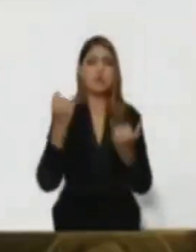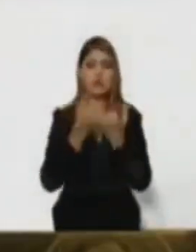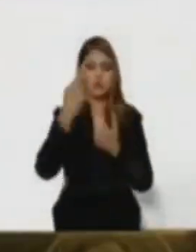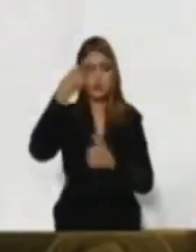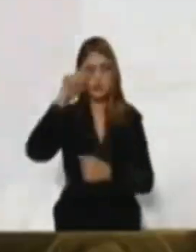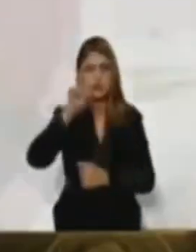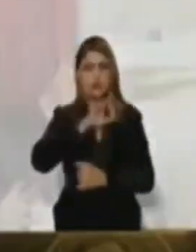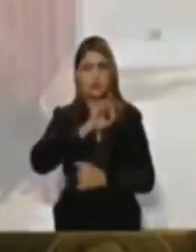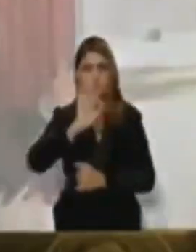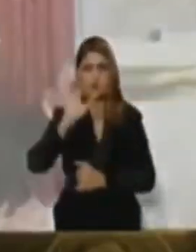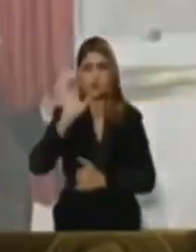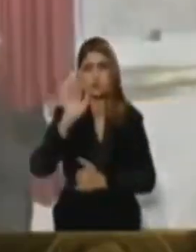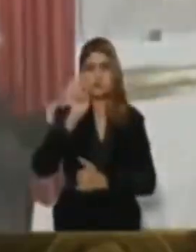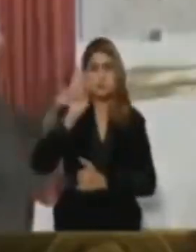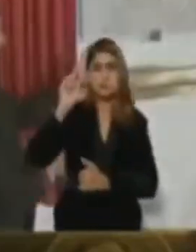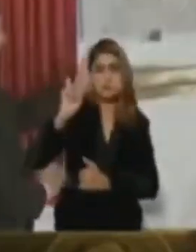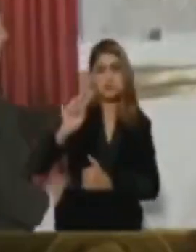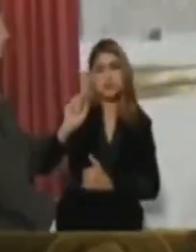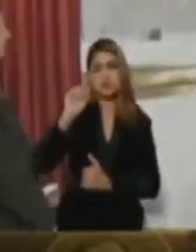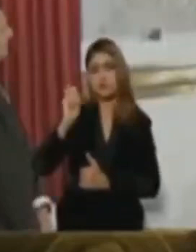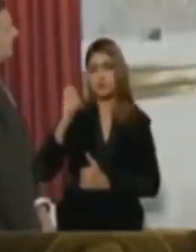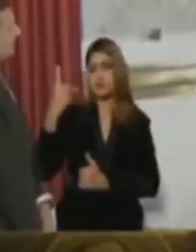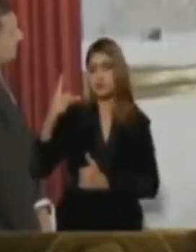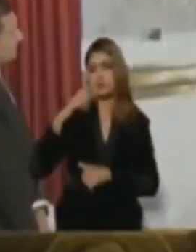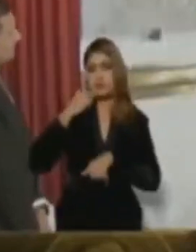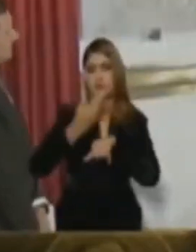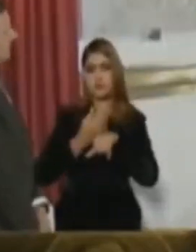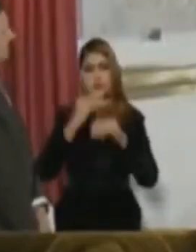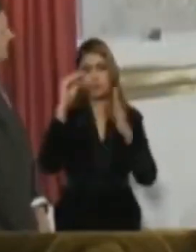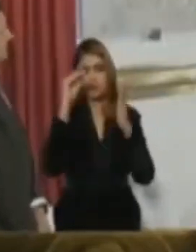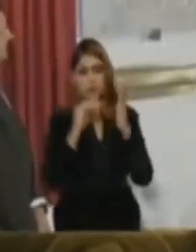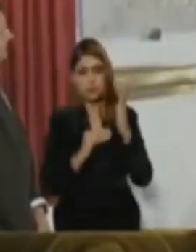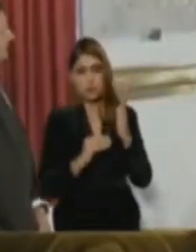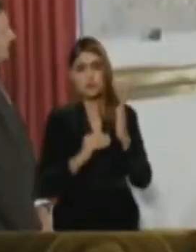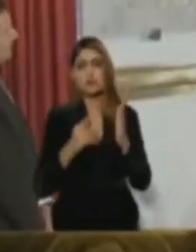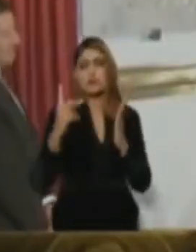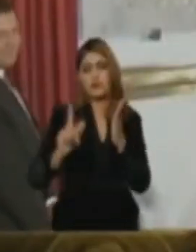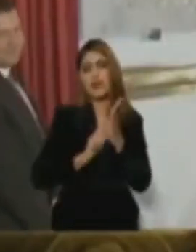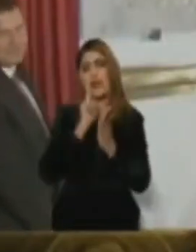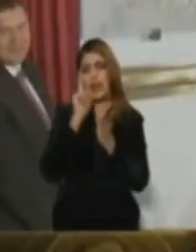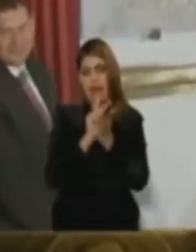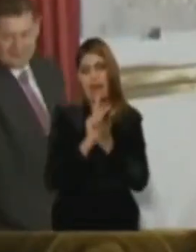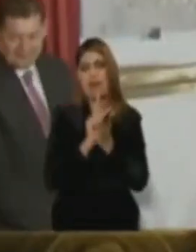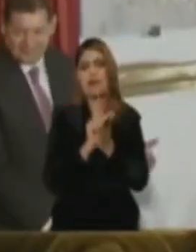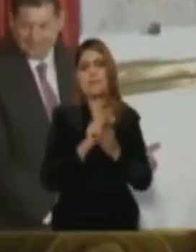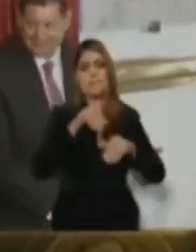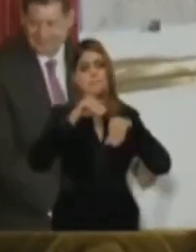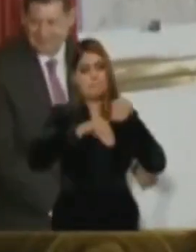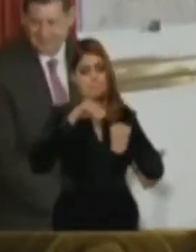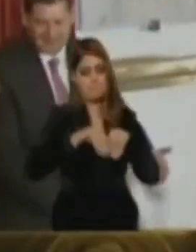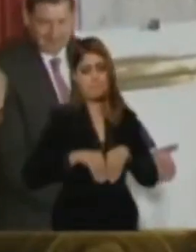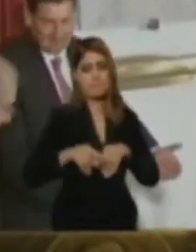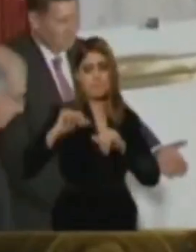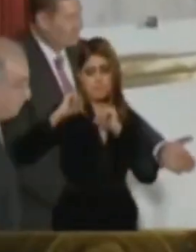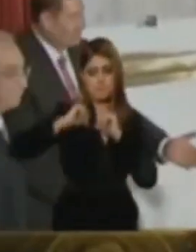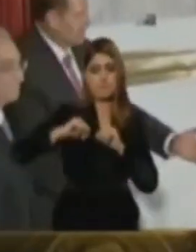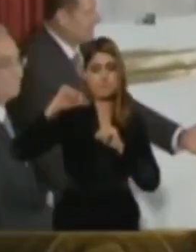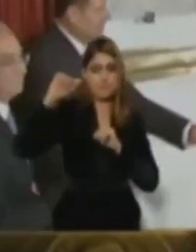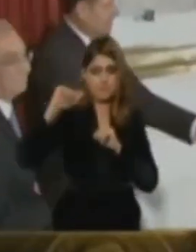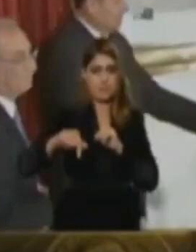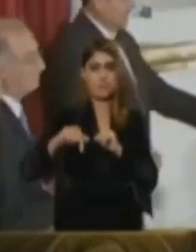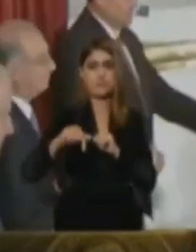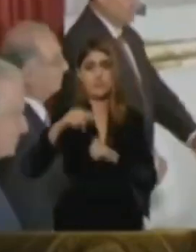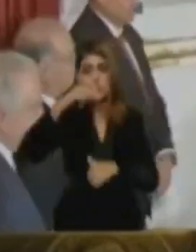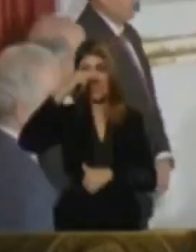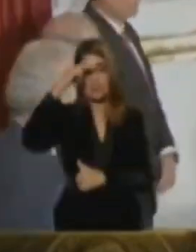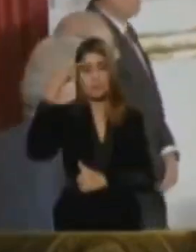historia del Poder Legislativo, que también es la historia de nuestro país, y este muro, más que simples